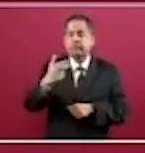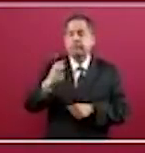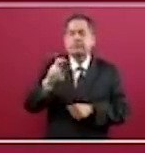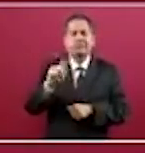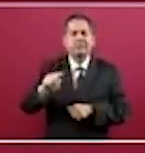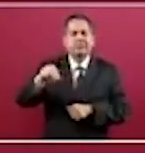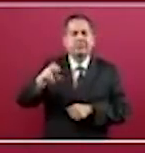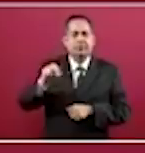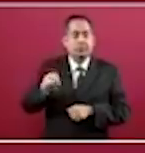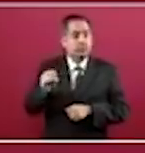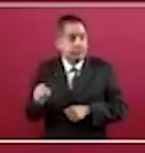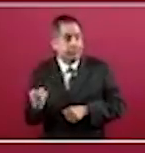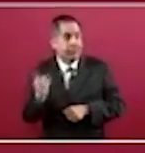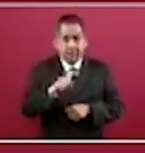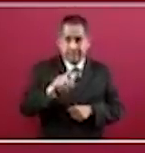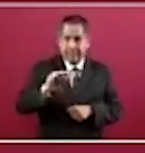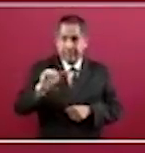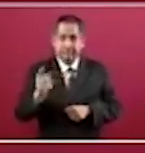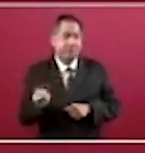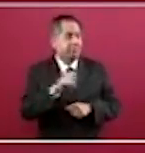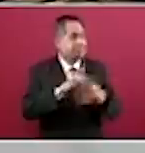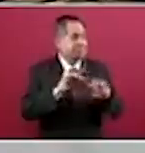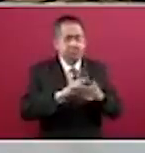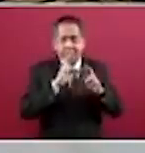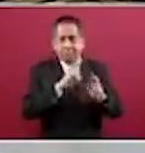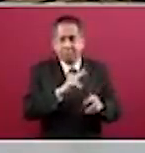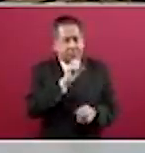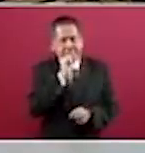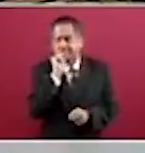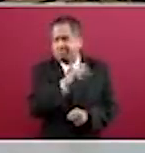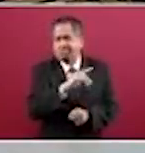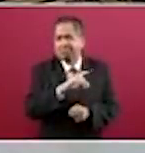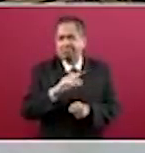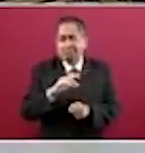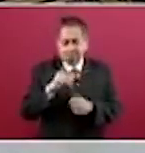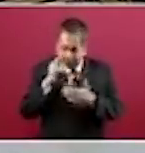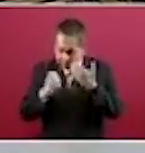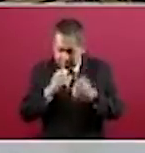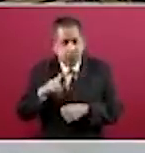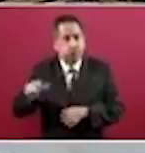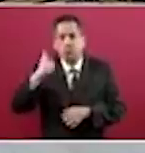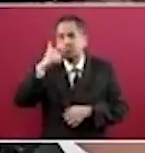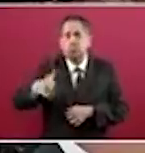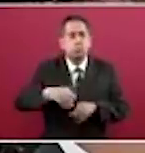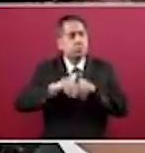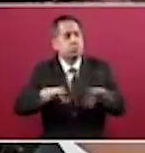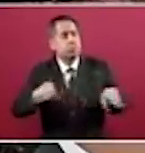Fiscalía con los mismos argumentos, lo publicamos justamente en Animal Político, con los mismos argumentos no quiso dar la